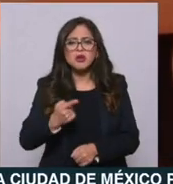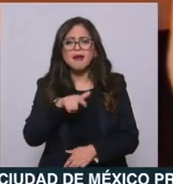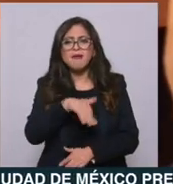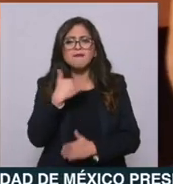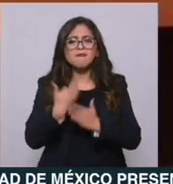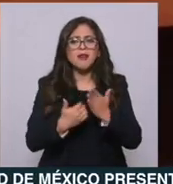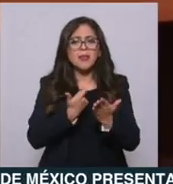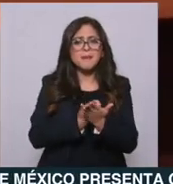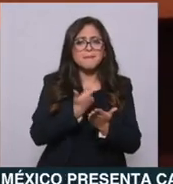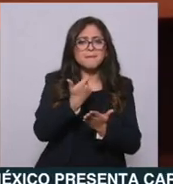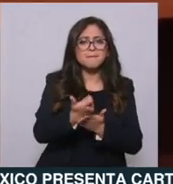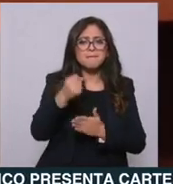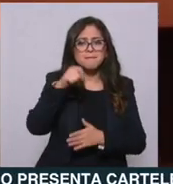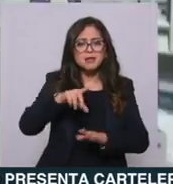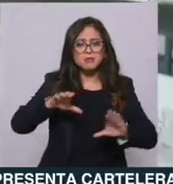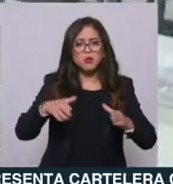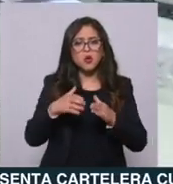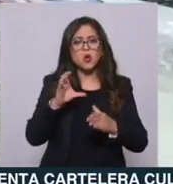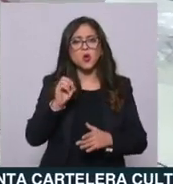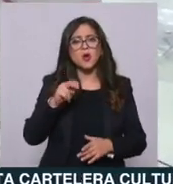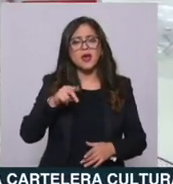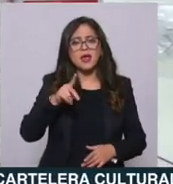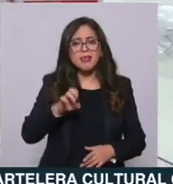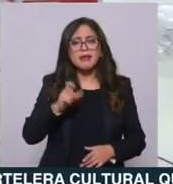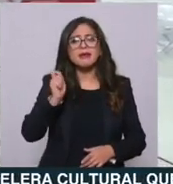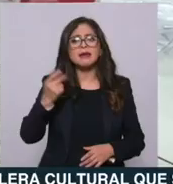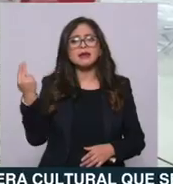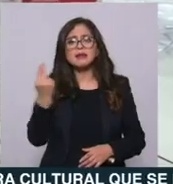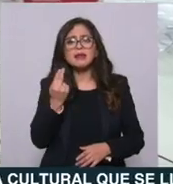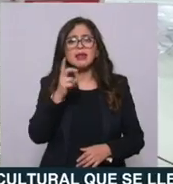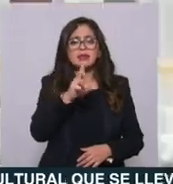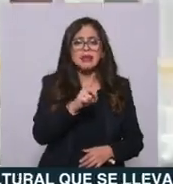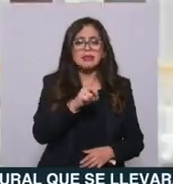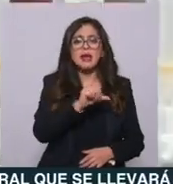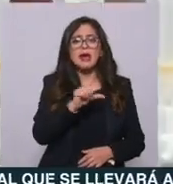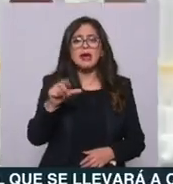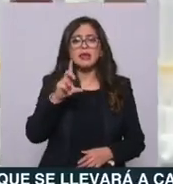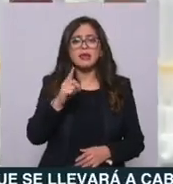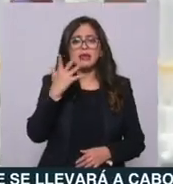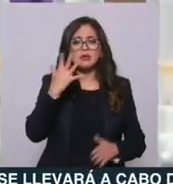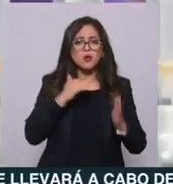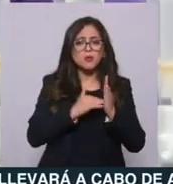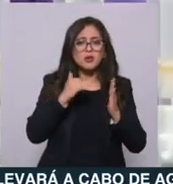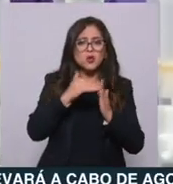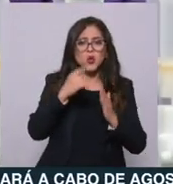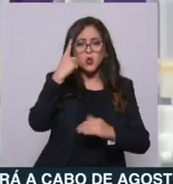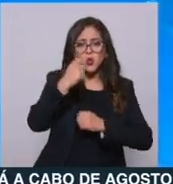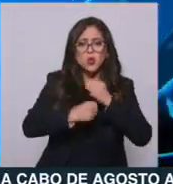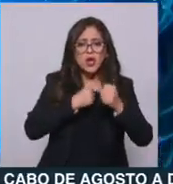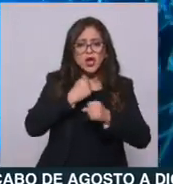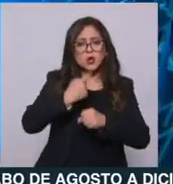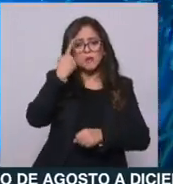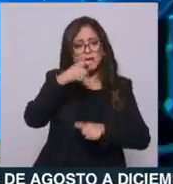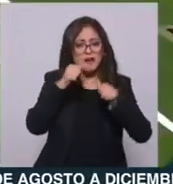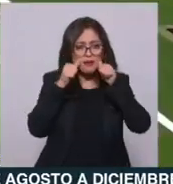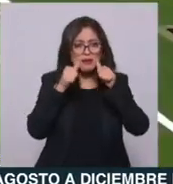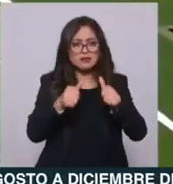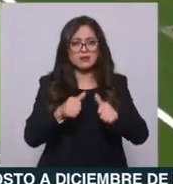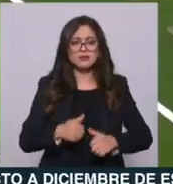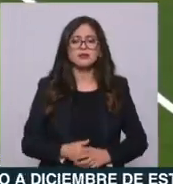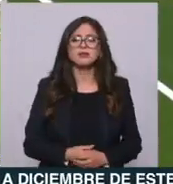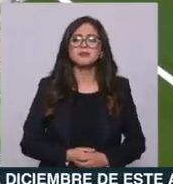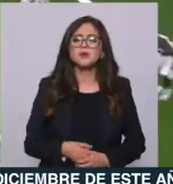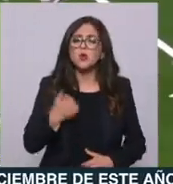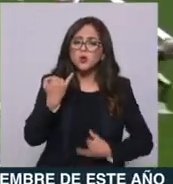de presupuesto dentro del órgano deportivo, ya que se necesitan entre 30 y 35 millones de pesos por año para dar servicio.